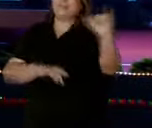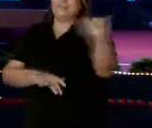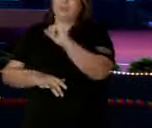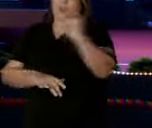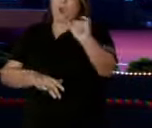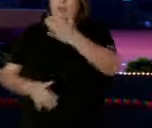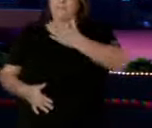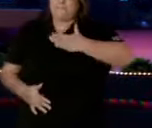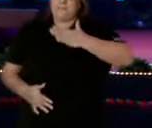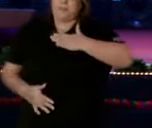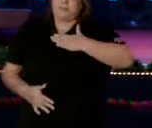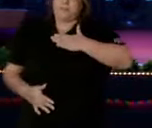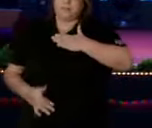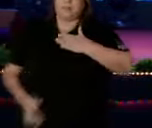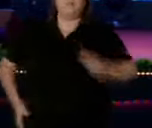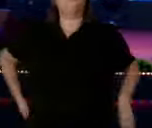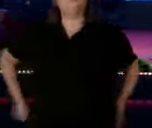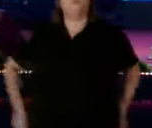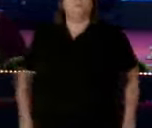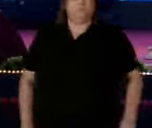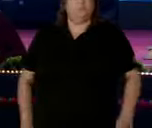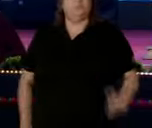mismo. Hello.